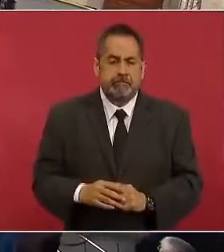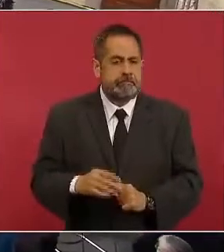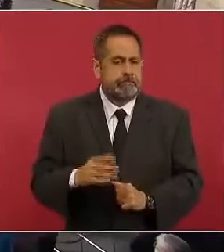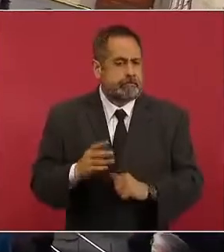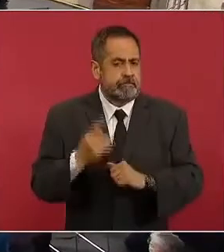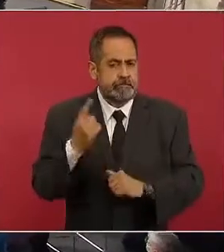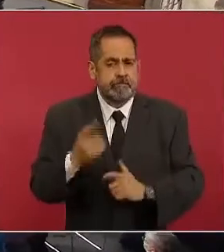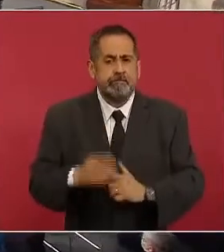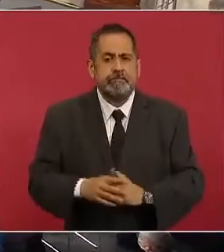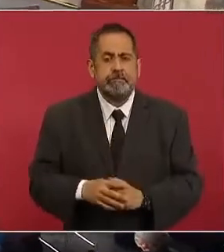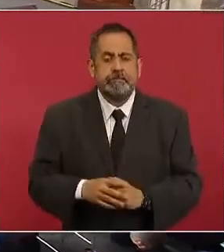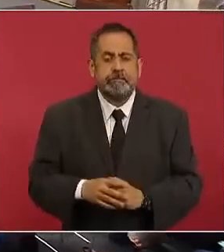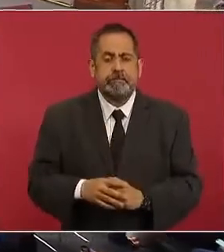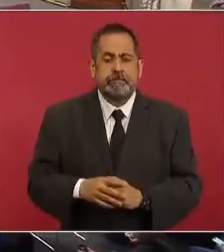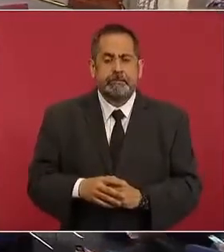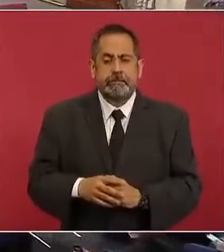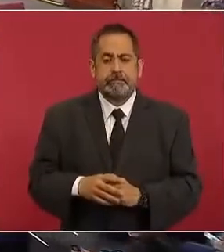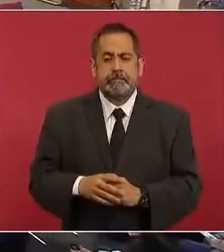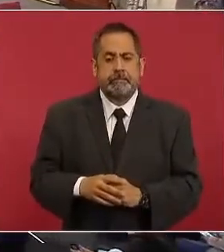Porque